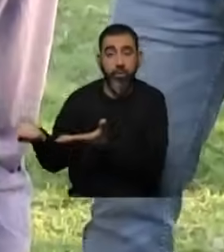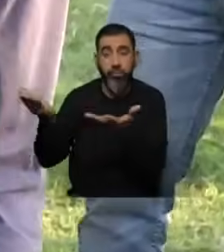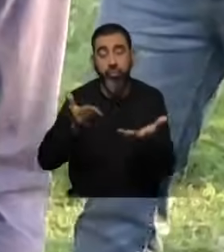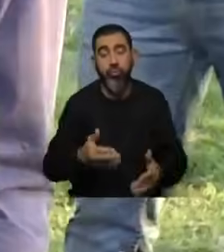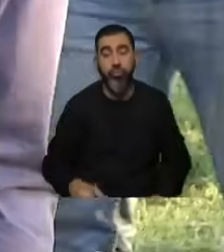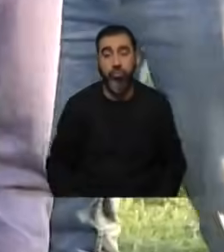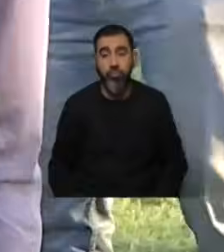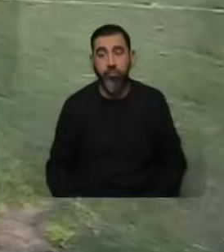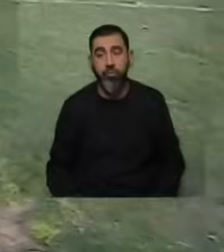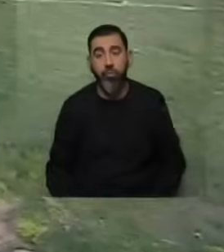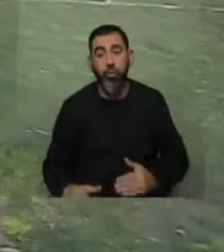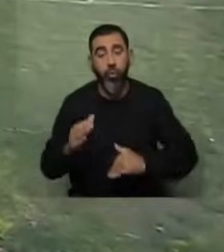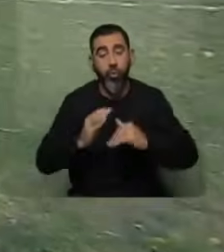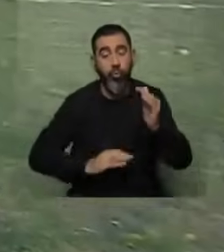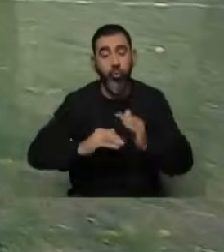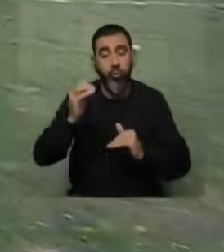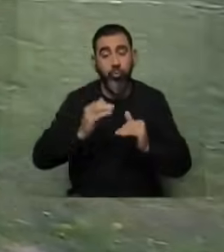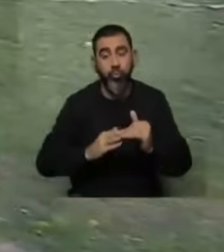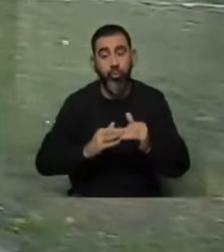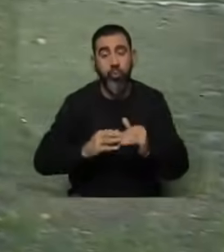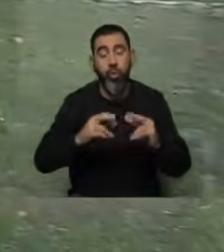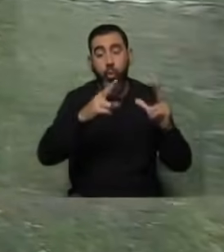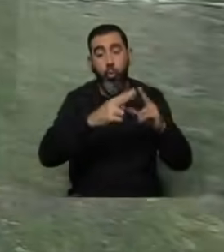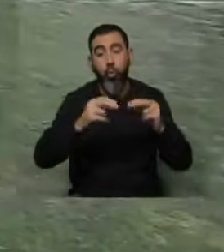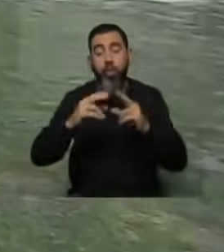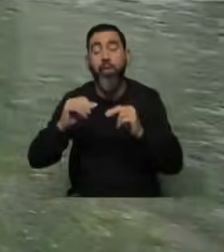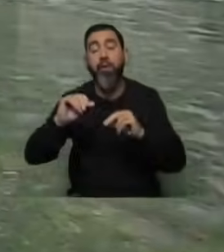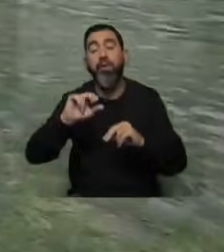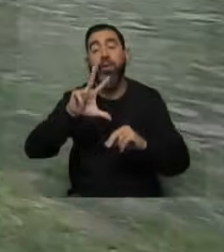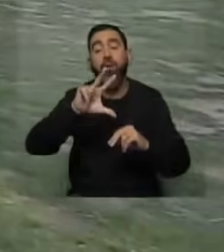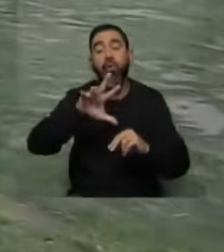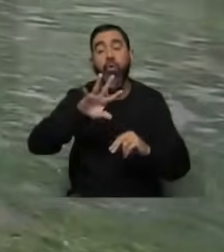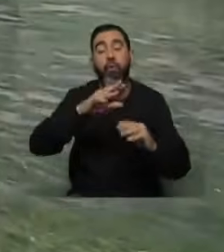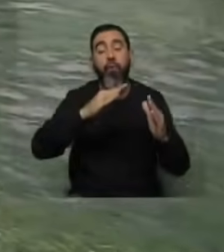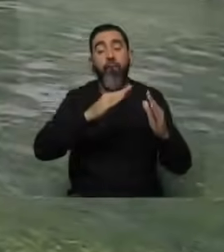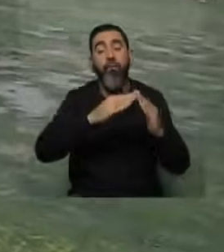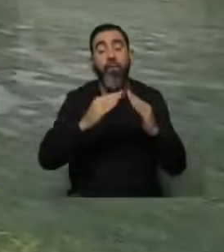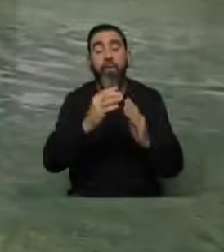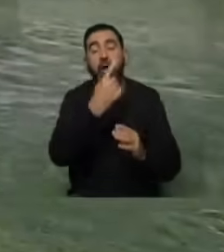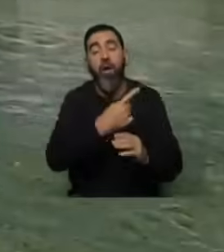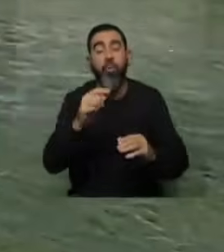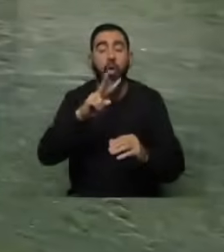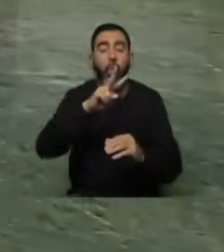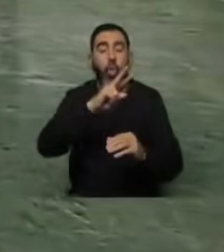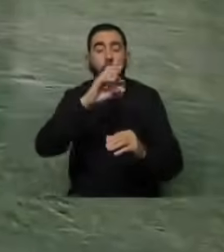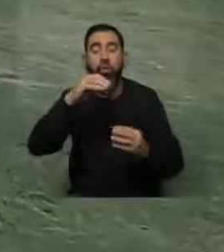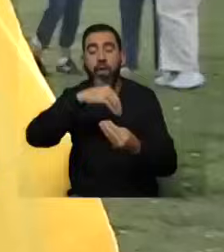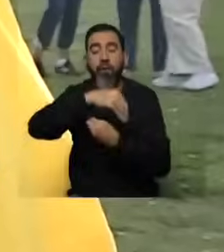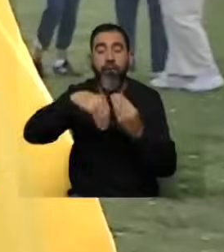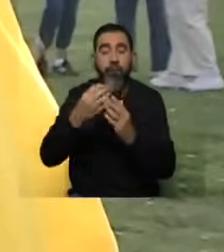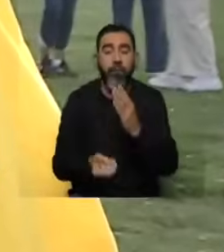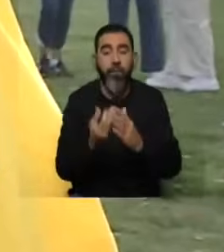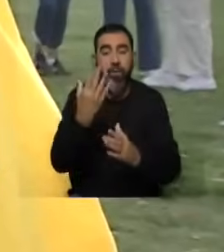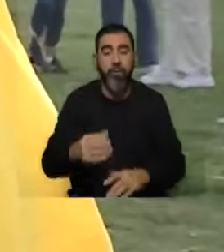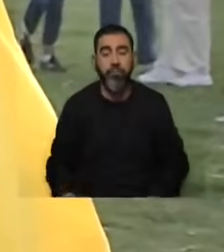manera y se van a construir acá es estas cooperativas 35 viviendas por cooperativa O sea que son unas 200 familias nuevas que en el barrio